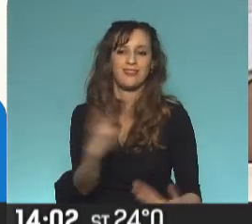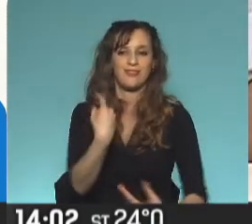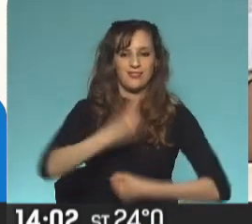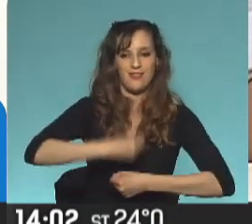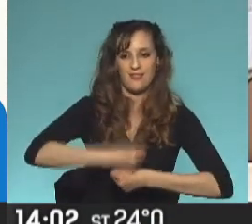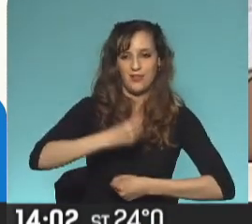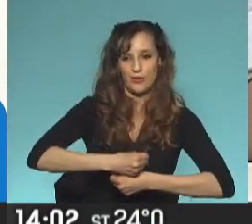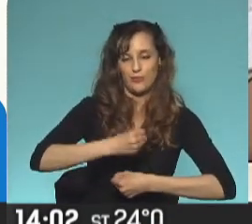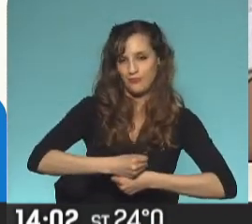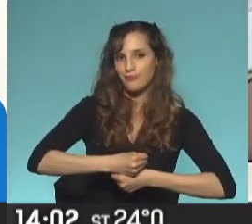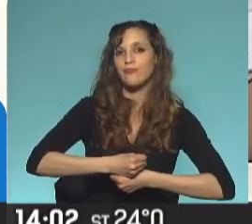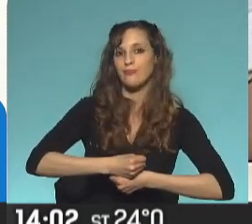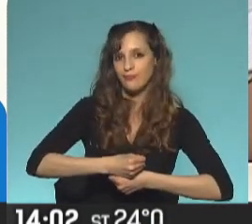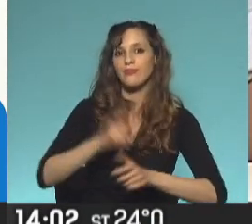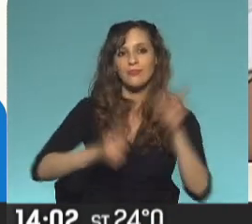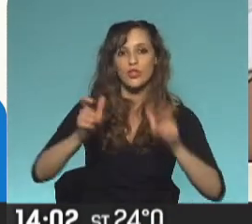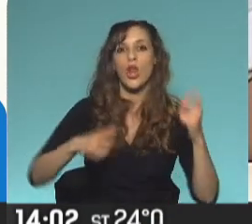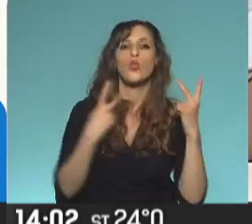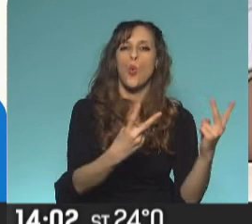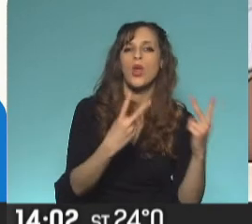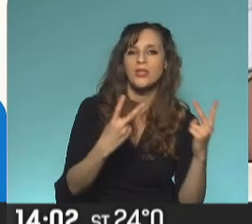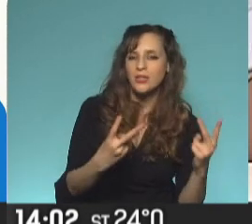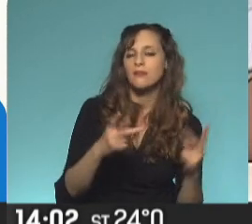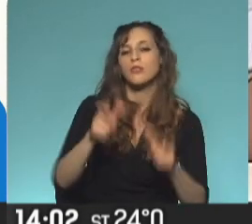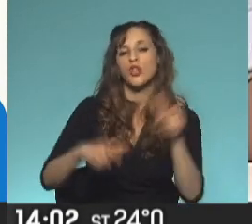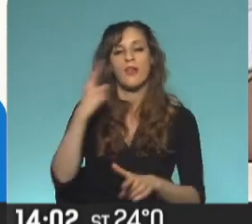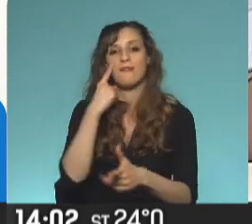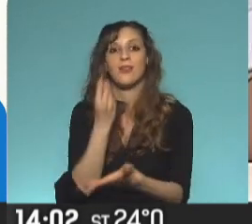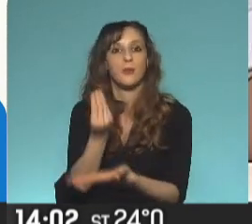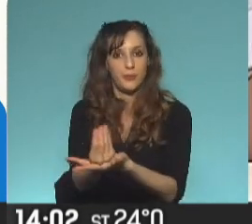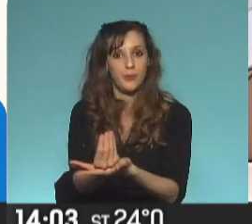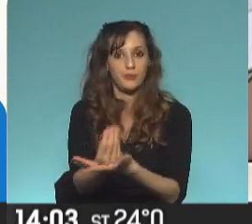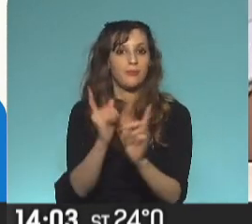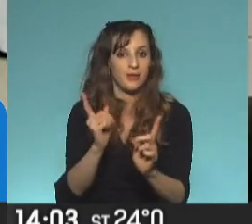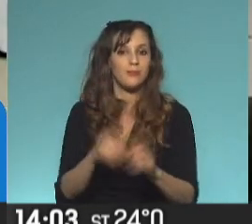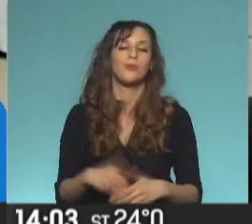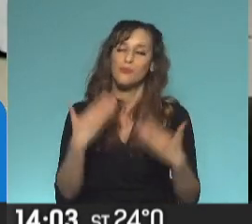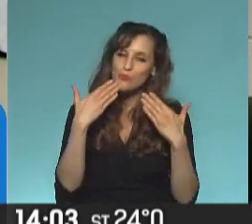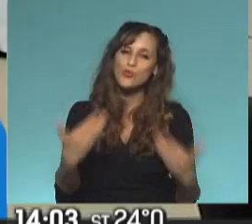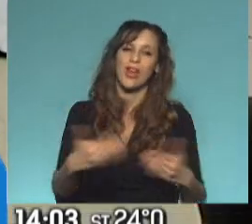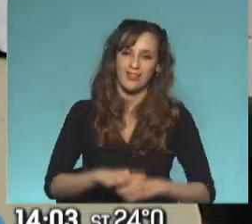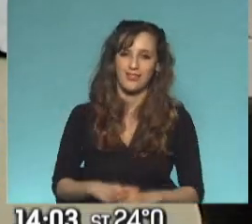de todos los que nos acompañan turistas y pobladores de nuestros distritos turísticos muchísimas gracias